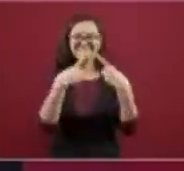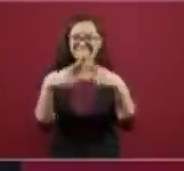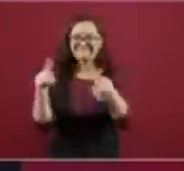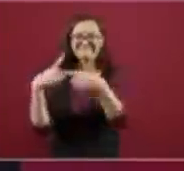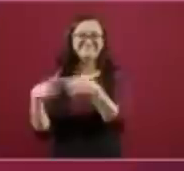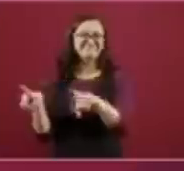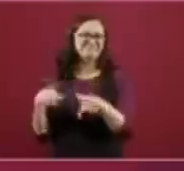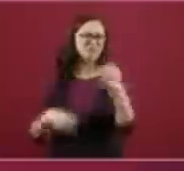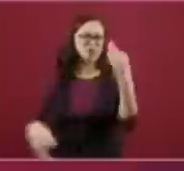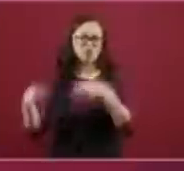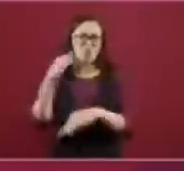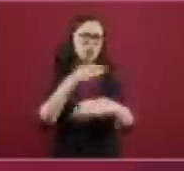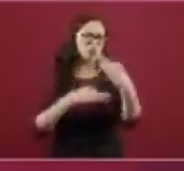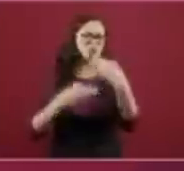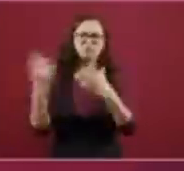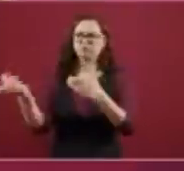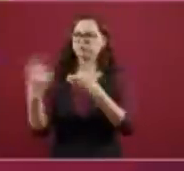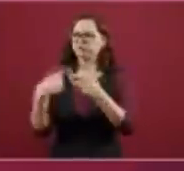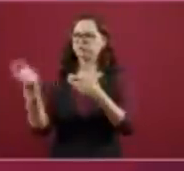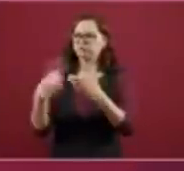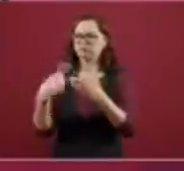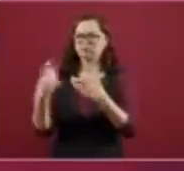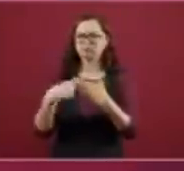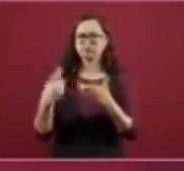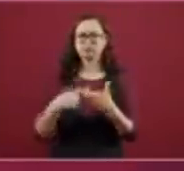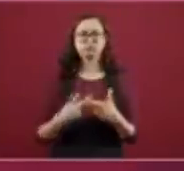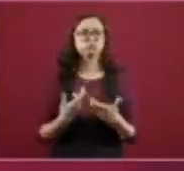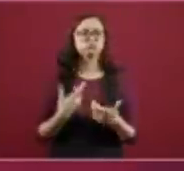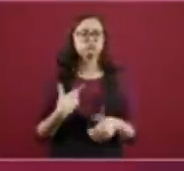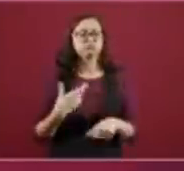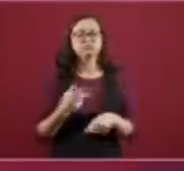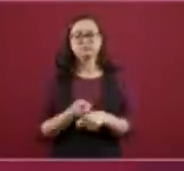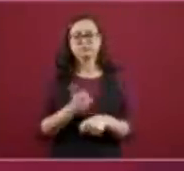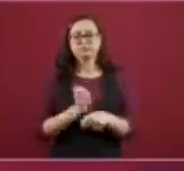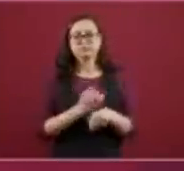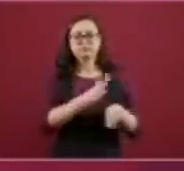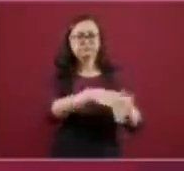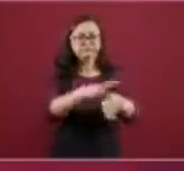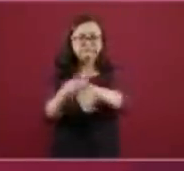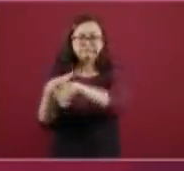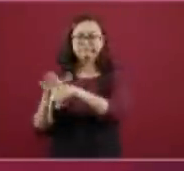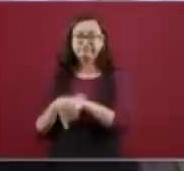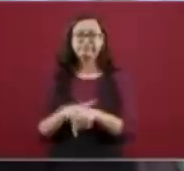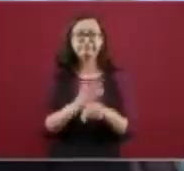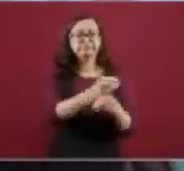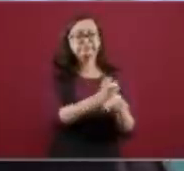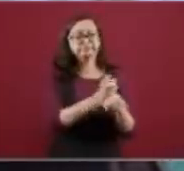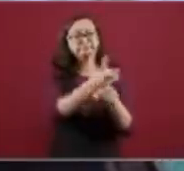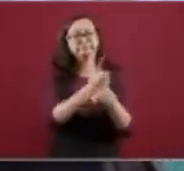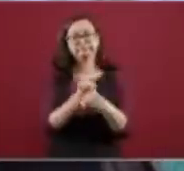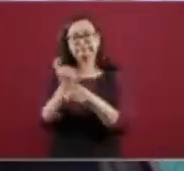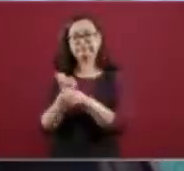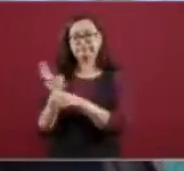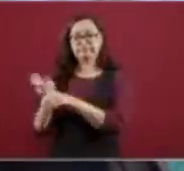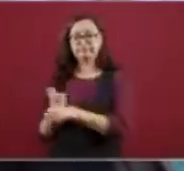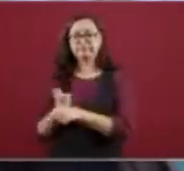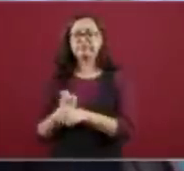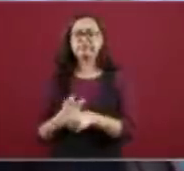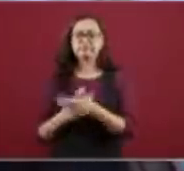para todos. Entonces, se va a hacer una convocatoria y se va a elaborar el